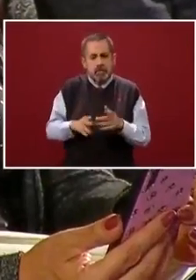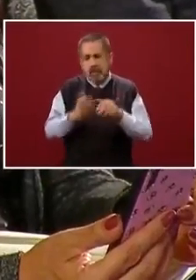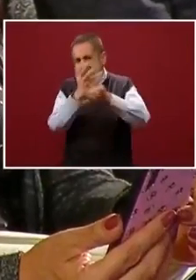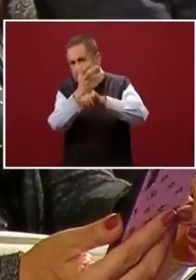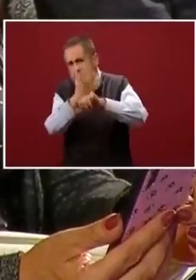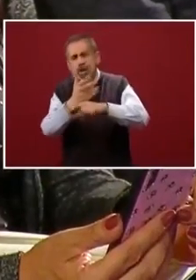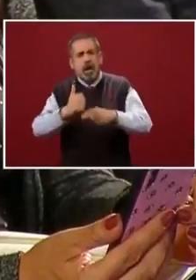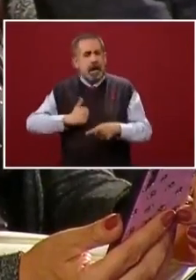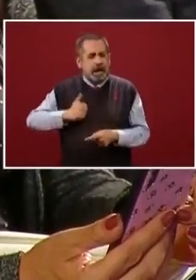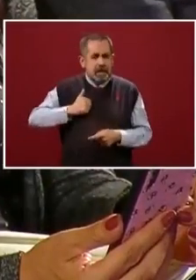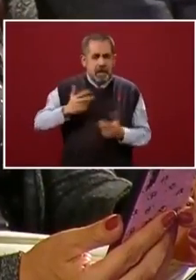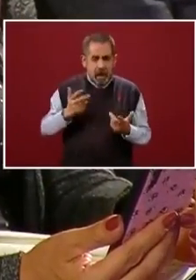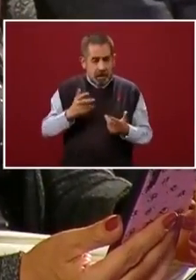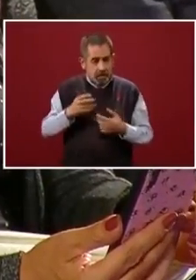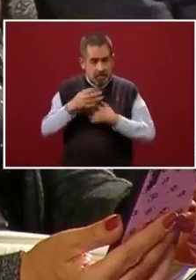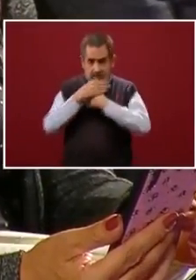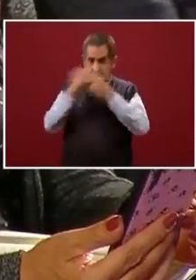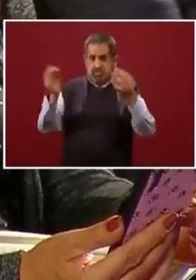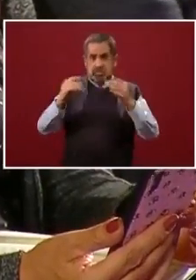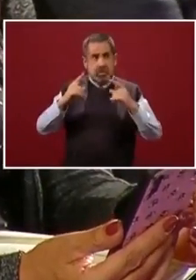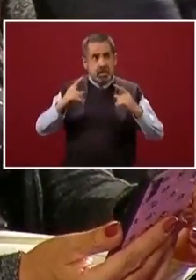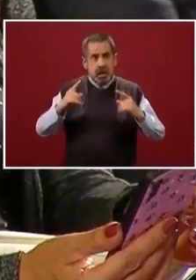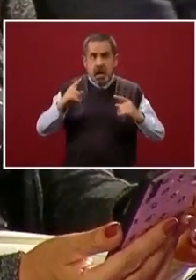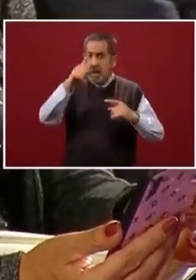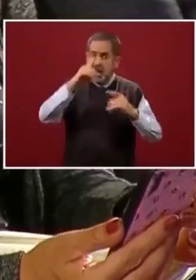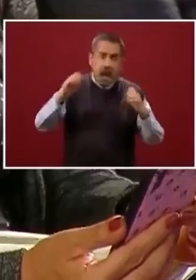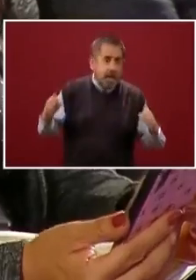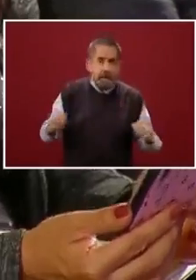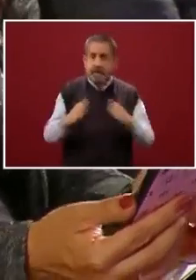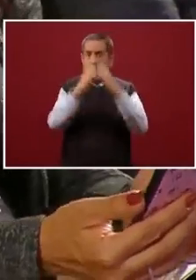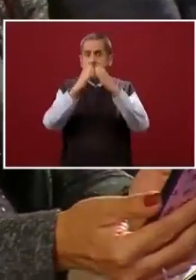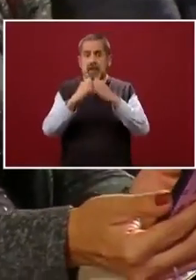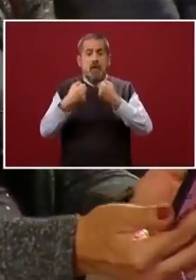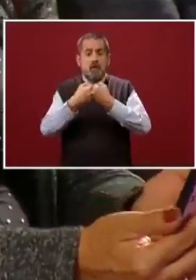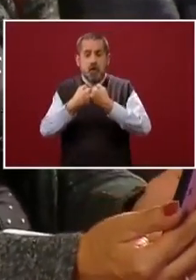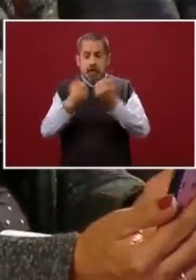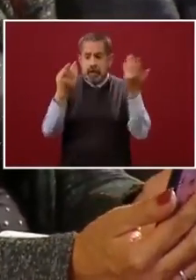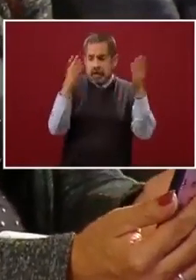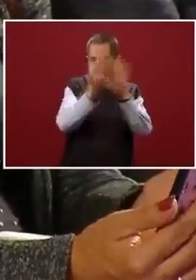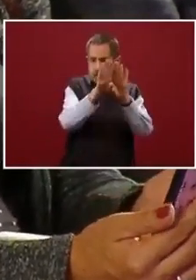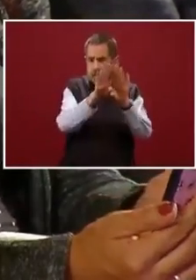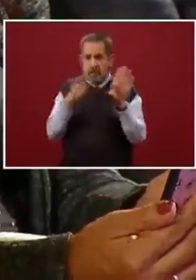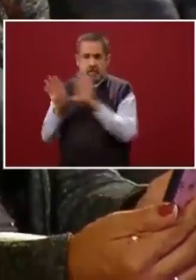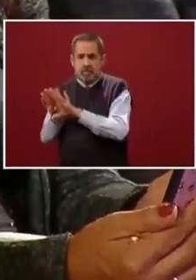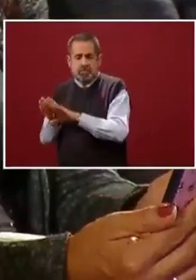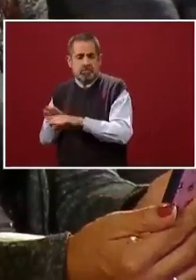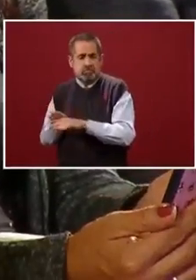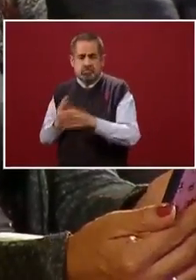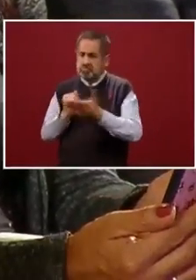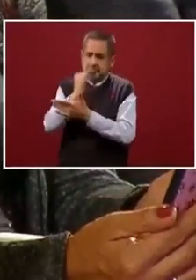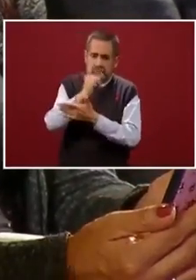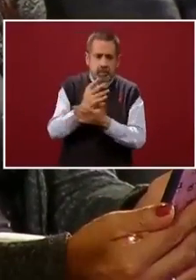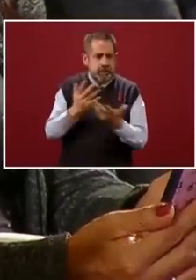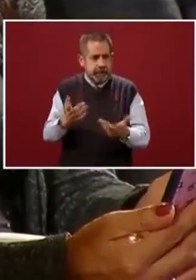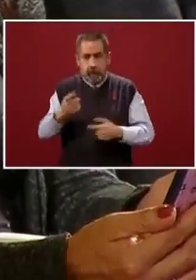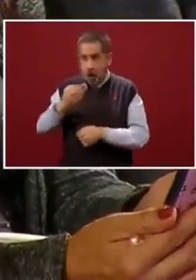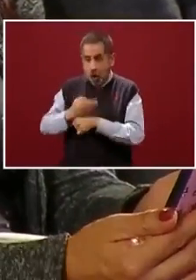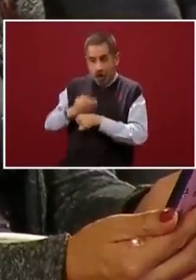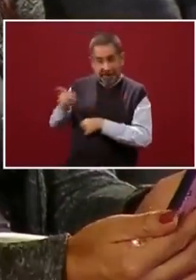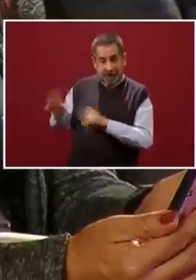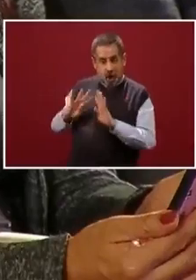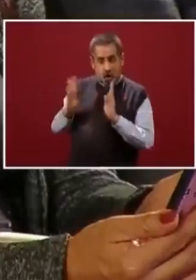y Canadá ya declararon un estado de emergencia, ellos ya cerraron su frontera de manera unilateral. En este consejo se está